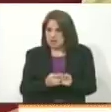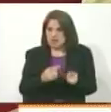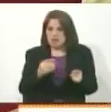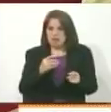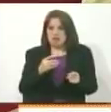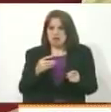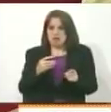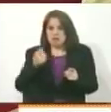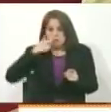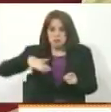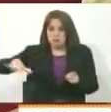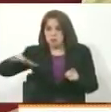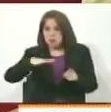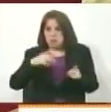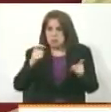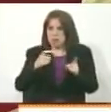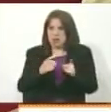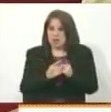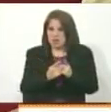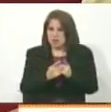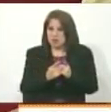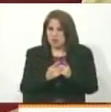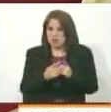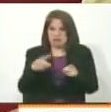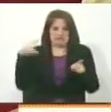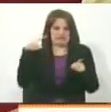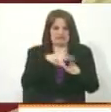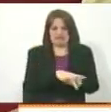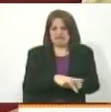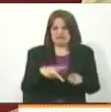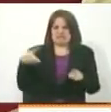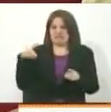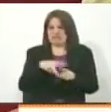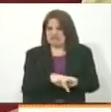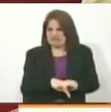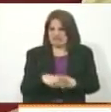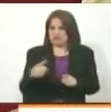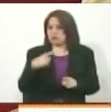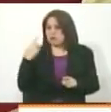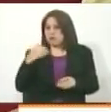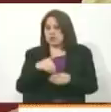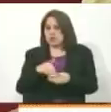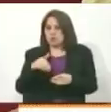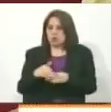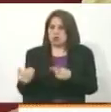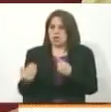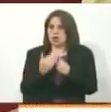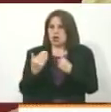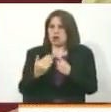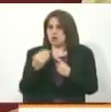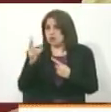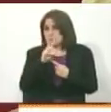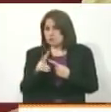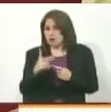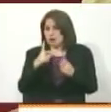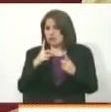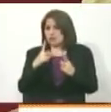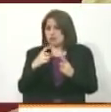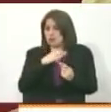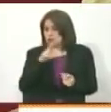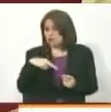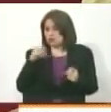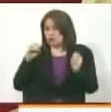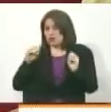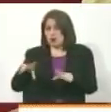pueblos pequeños, de presionarlos solo para que voten contra Venezuela si nosotros nos vamos en 11 meses?